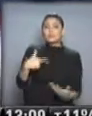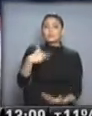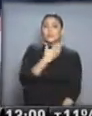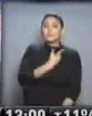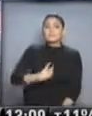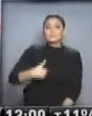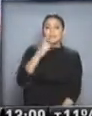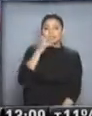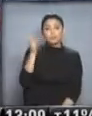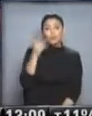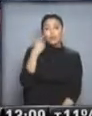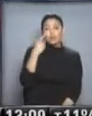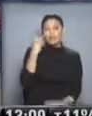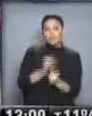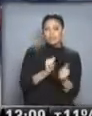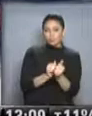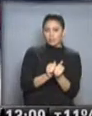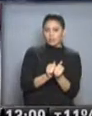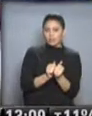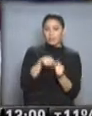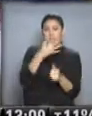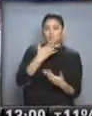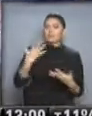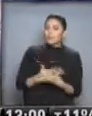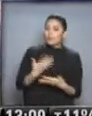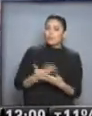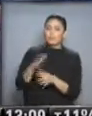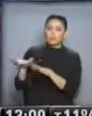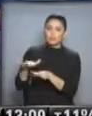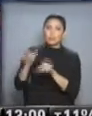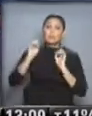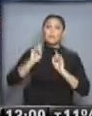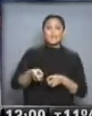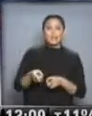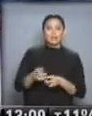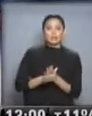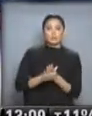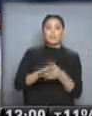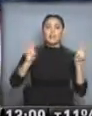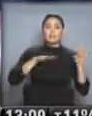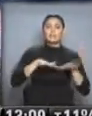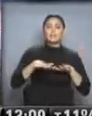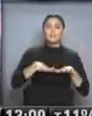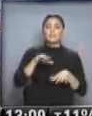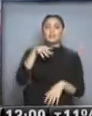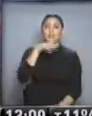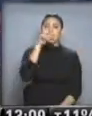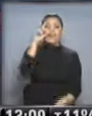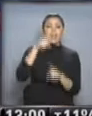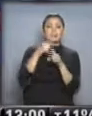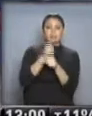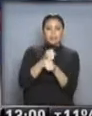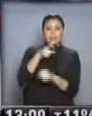morales todos conocemos una historia y también todos conocemos las derivaciones de lo que ha sido el caso snowden y como por